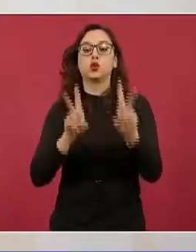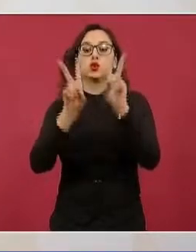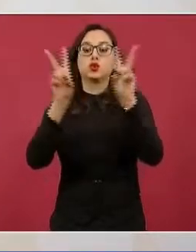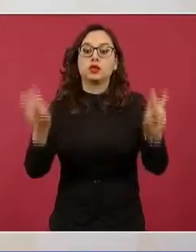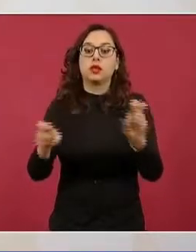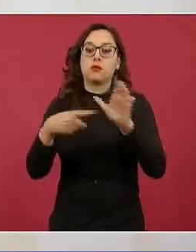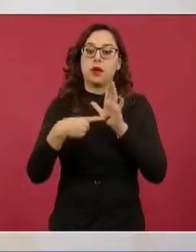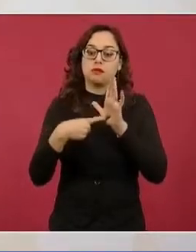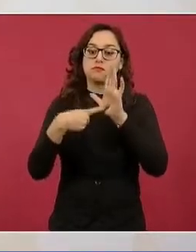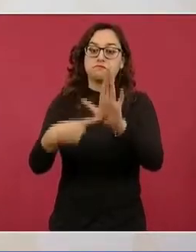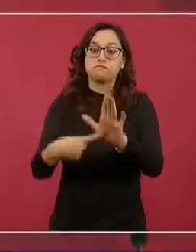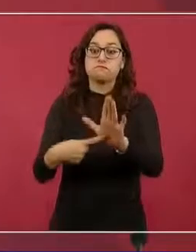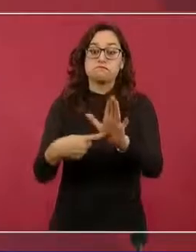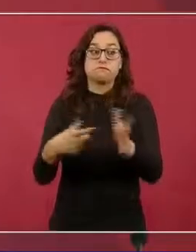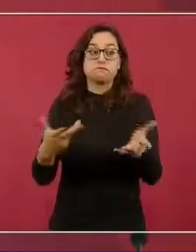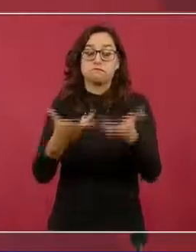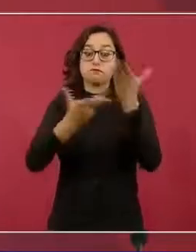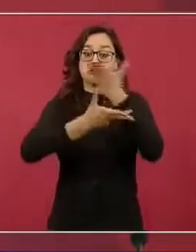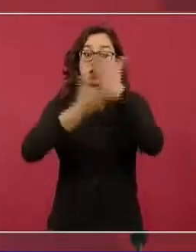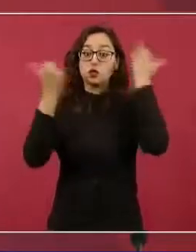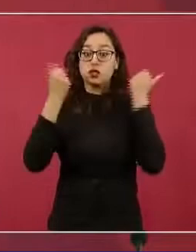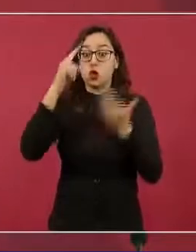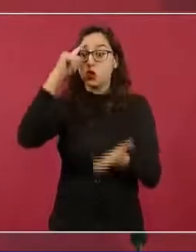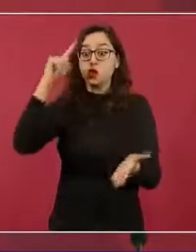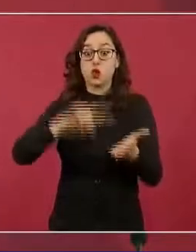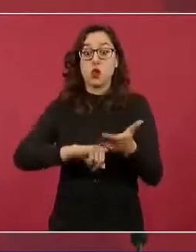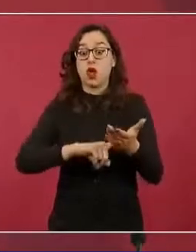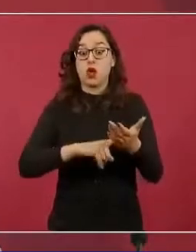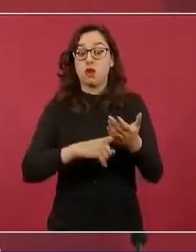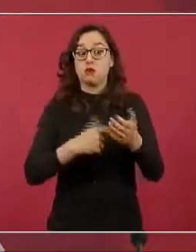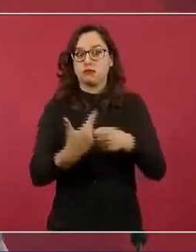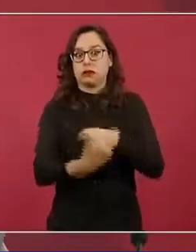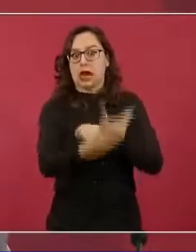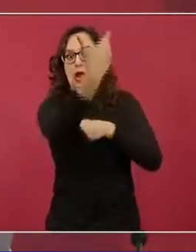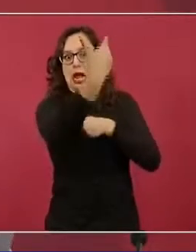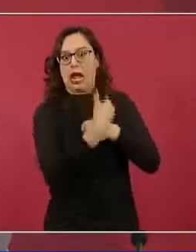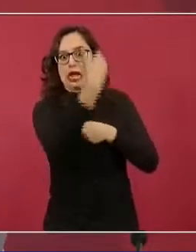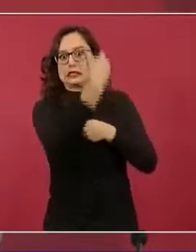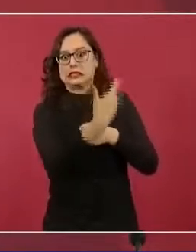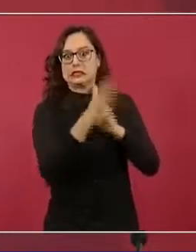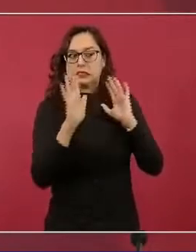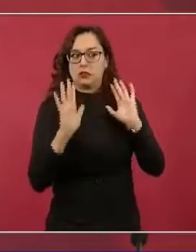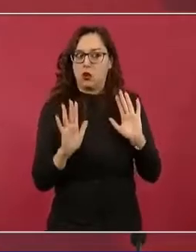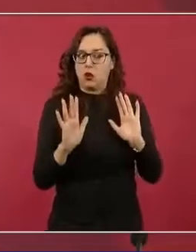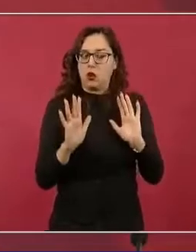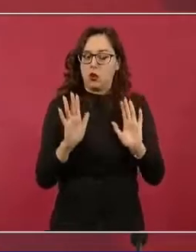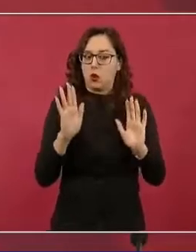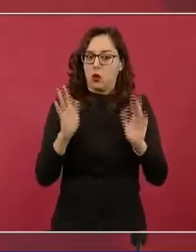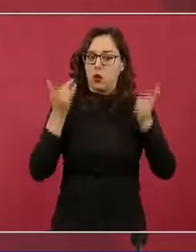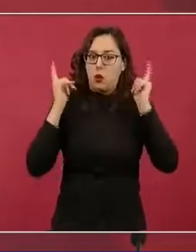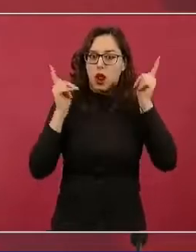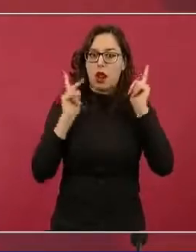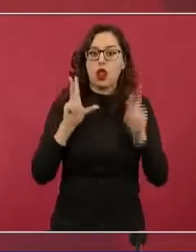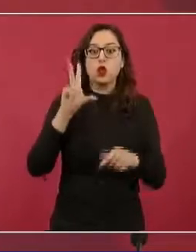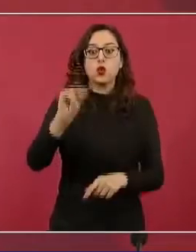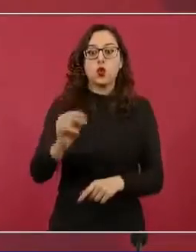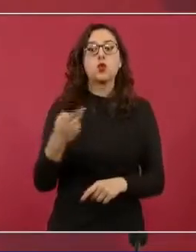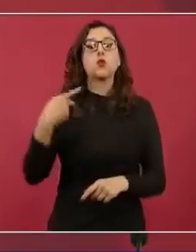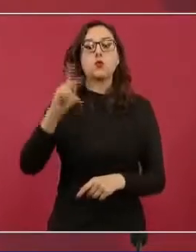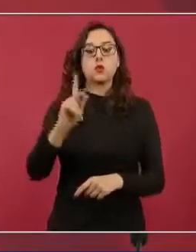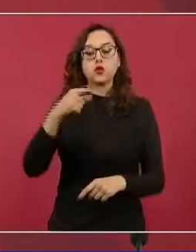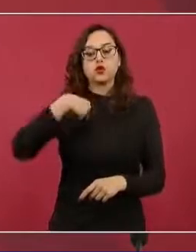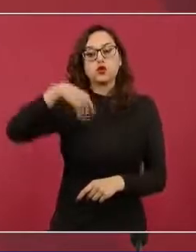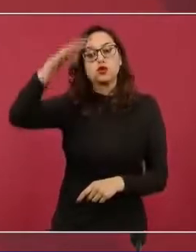infraccionar, porque considero que se está violando la Constitución, y yo ofrecí hacer valer